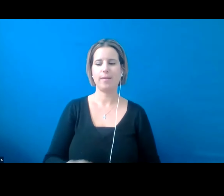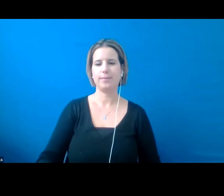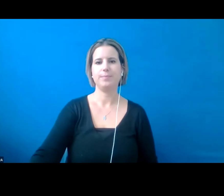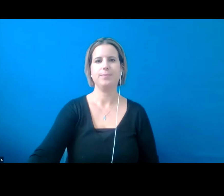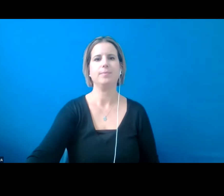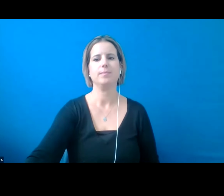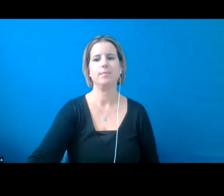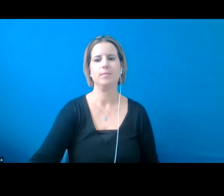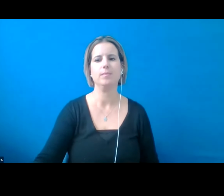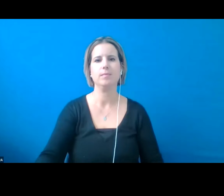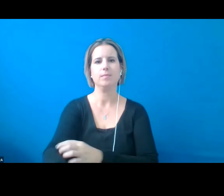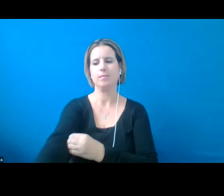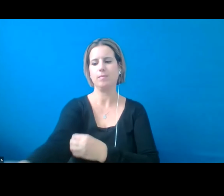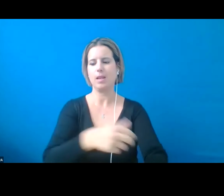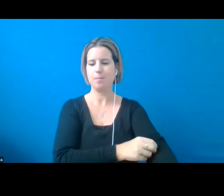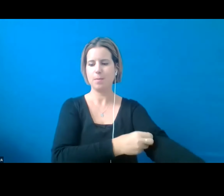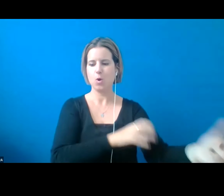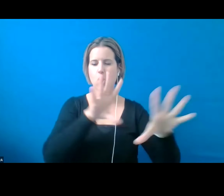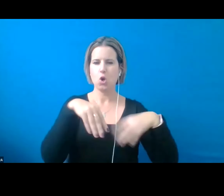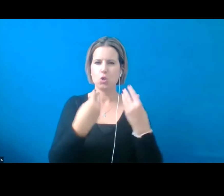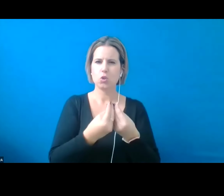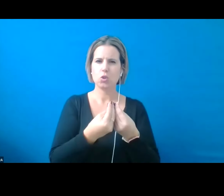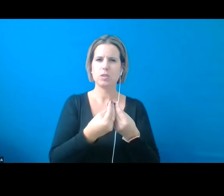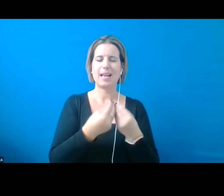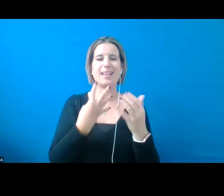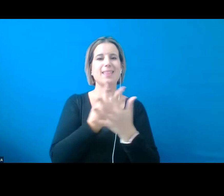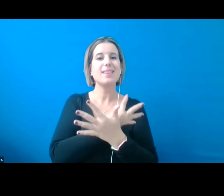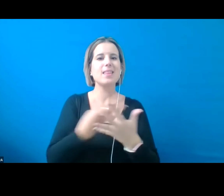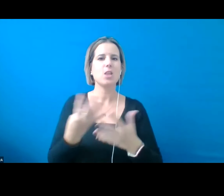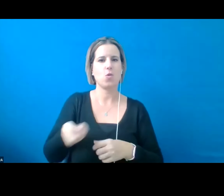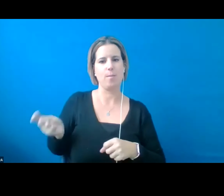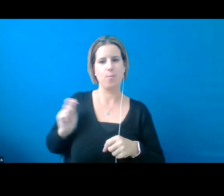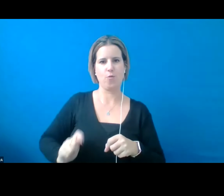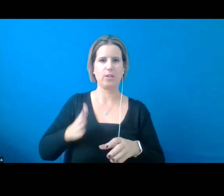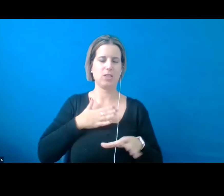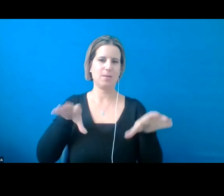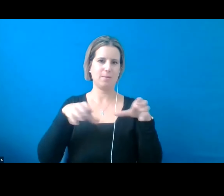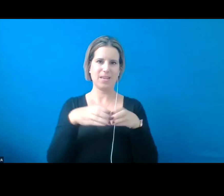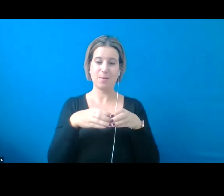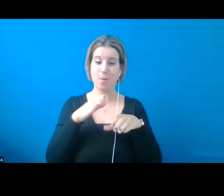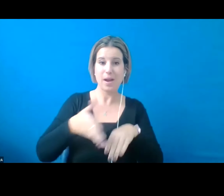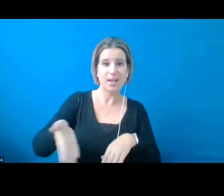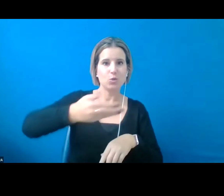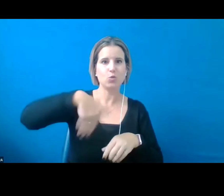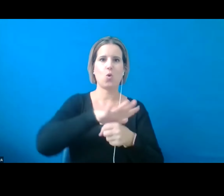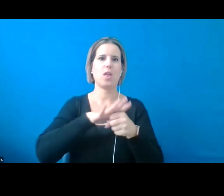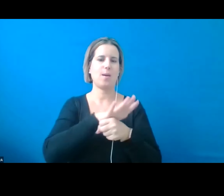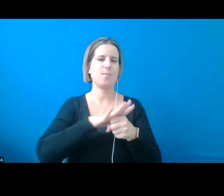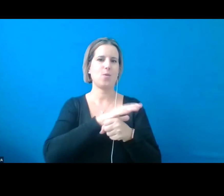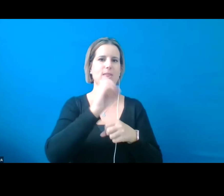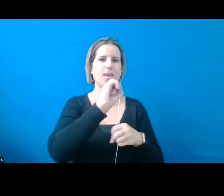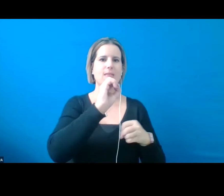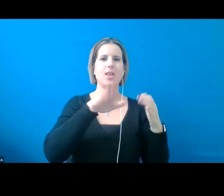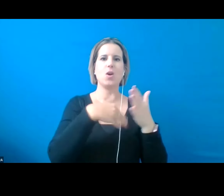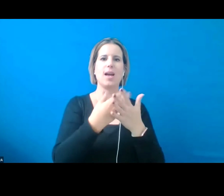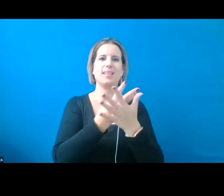dentro de la USMI en total somos 19 profesionales y somos una unidad para toda la población de 0 a 18 años